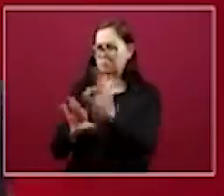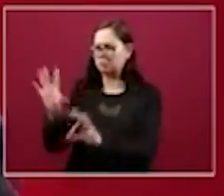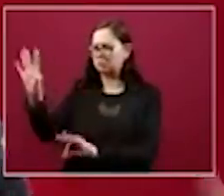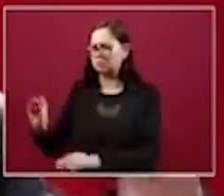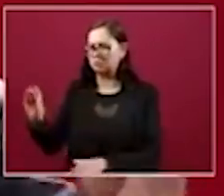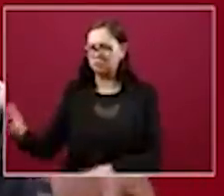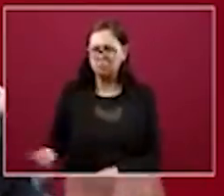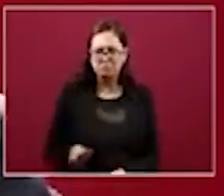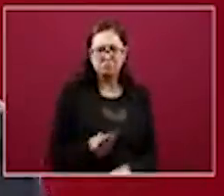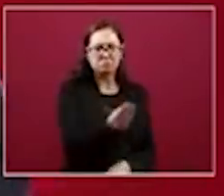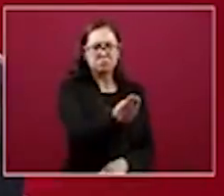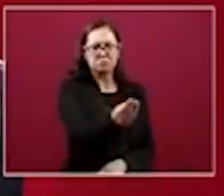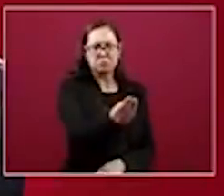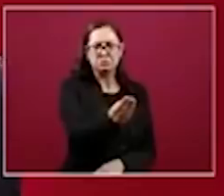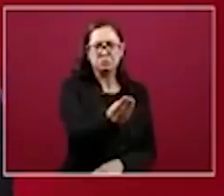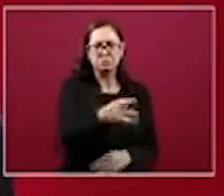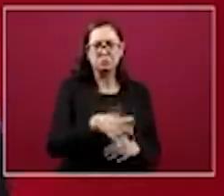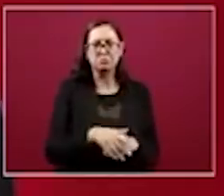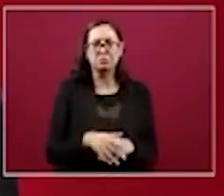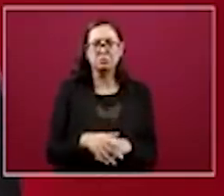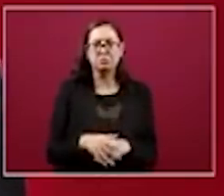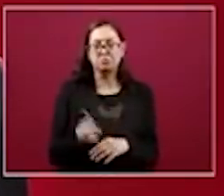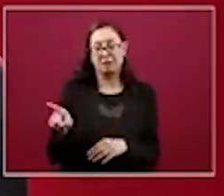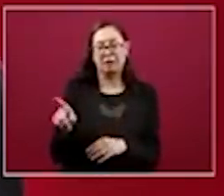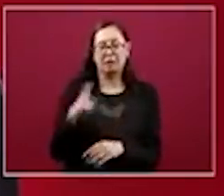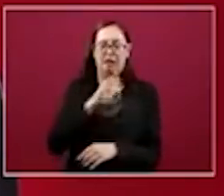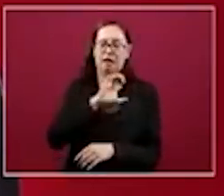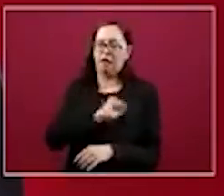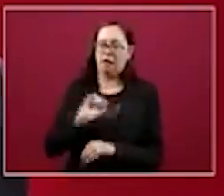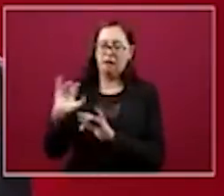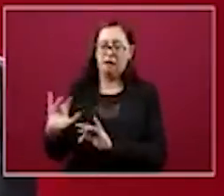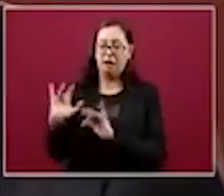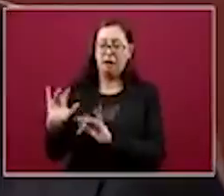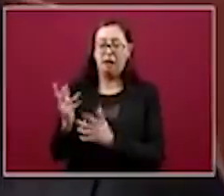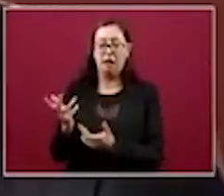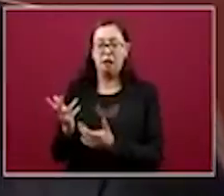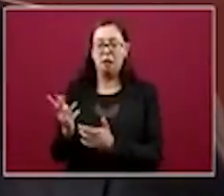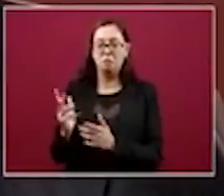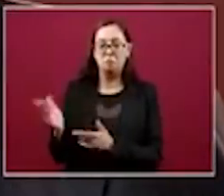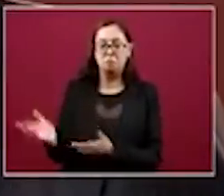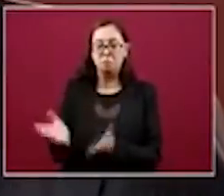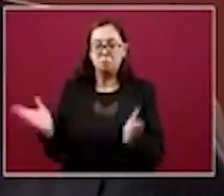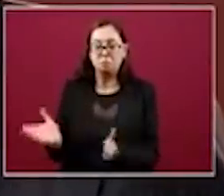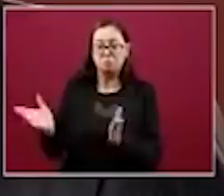y no había un preferido o una preferida?